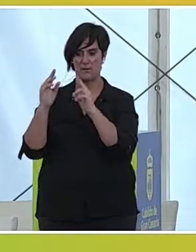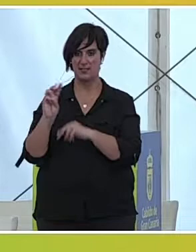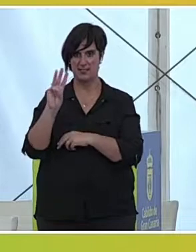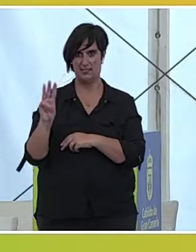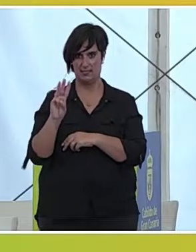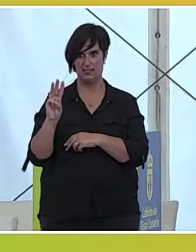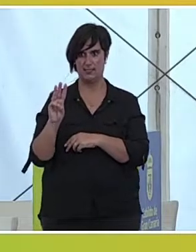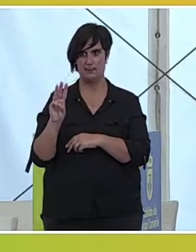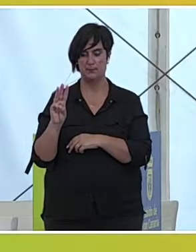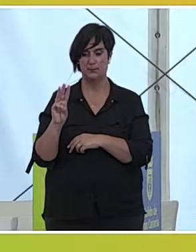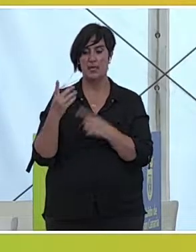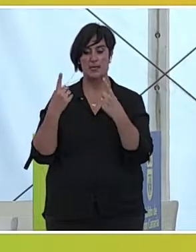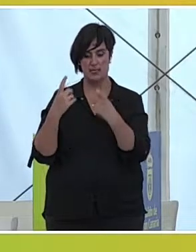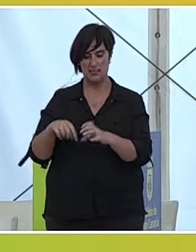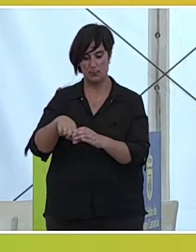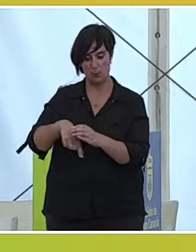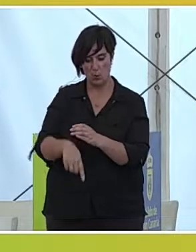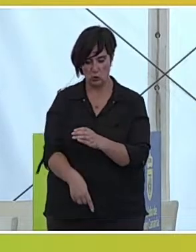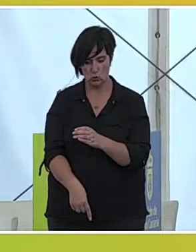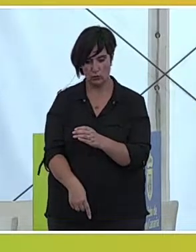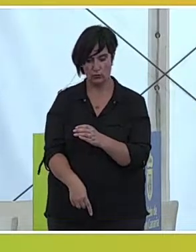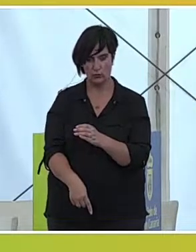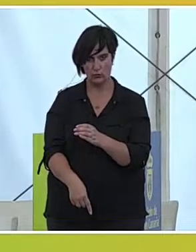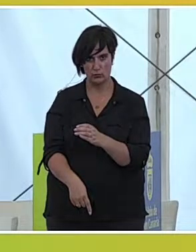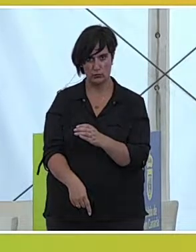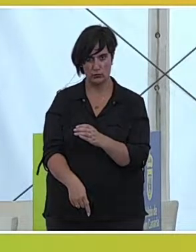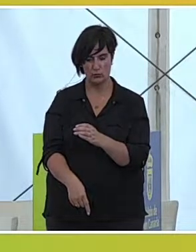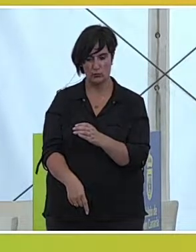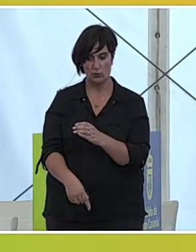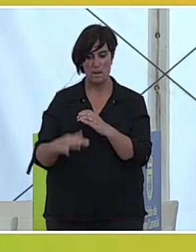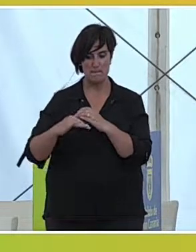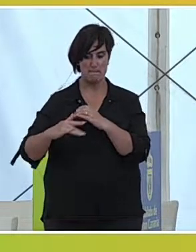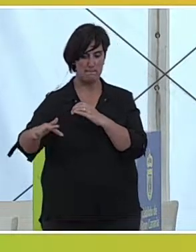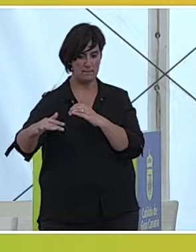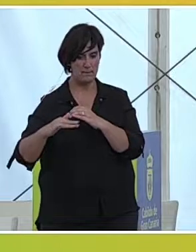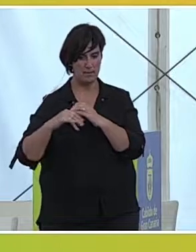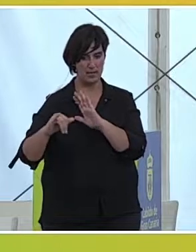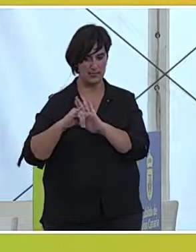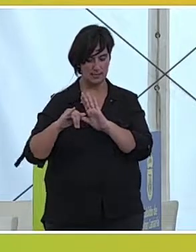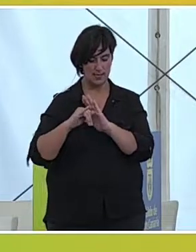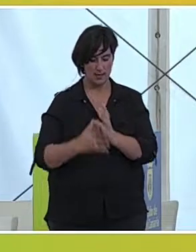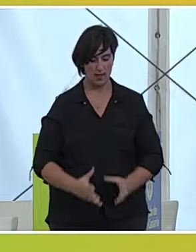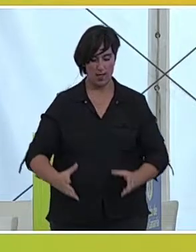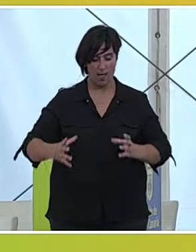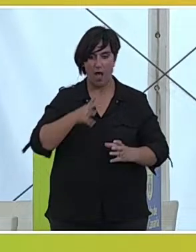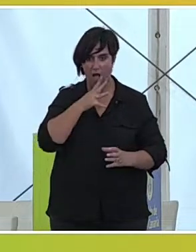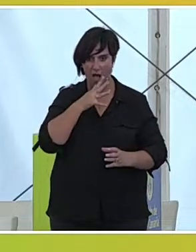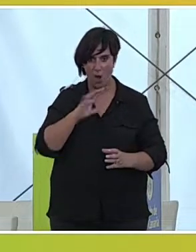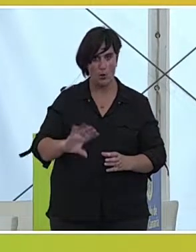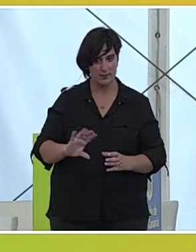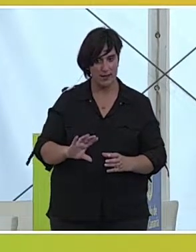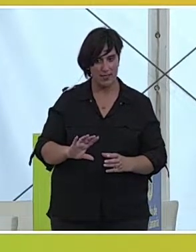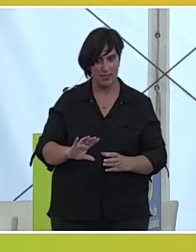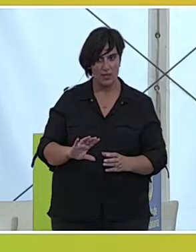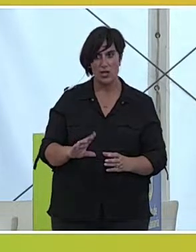hace falta un pozo que esté cerca del mar, que tenga agua salada. El concepto no